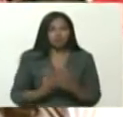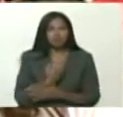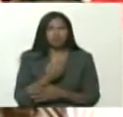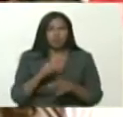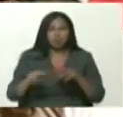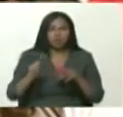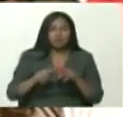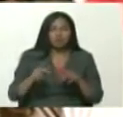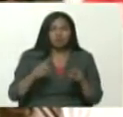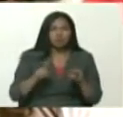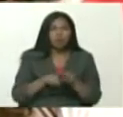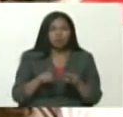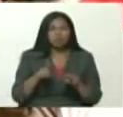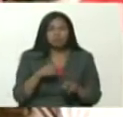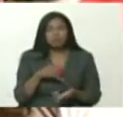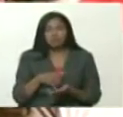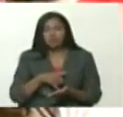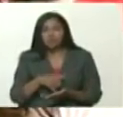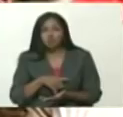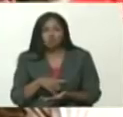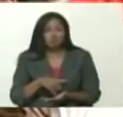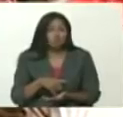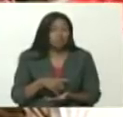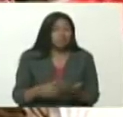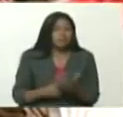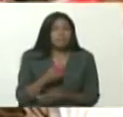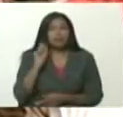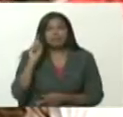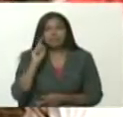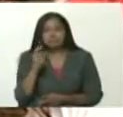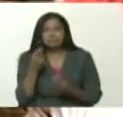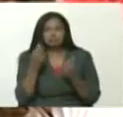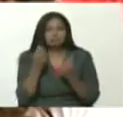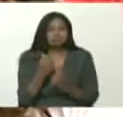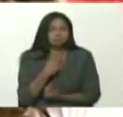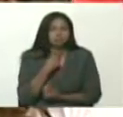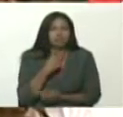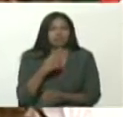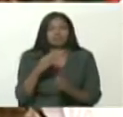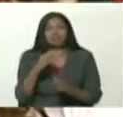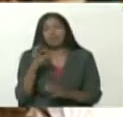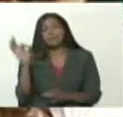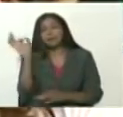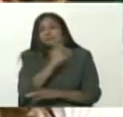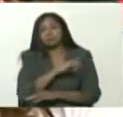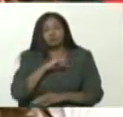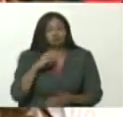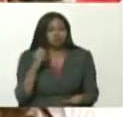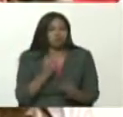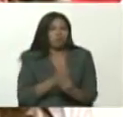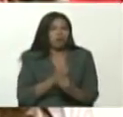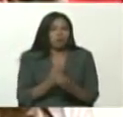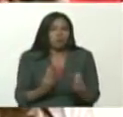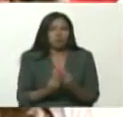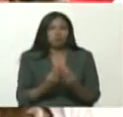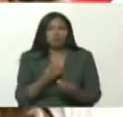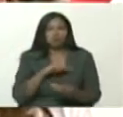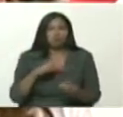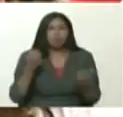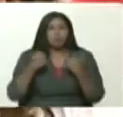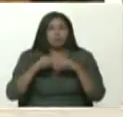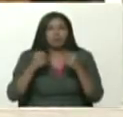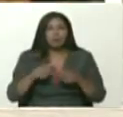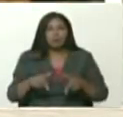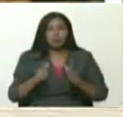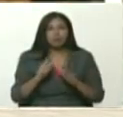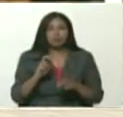niños en condición de vulnerabilidad, de muy escasos recursos, de Barquisimeto. Bueno, vamos a prepararnos allá,